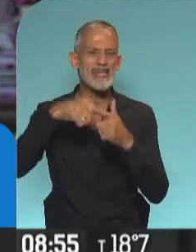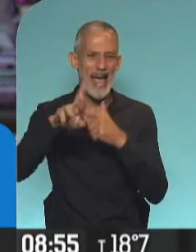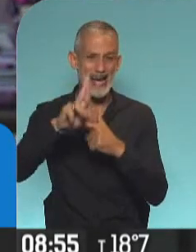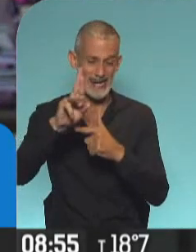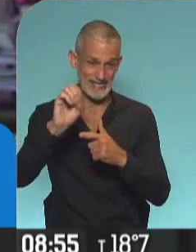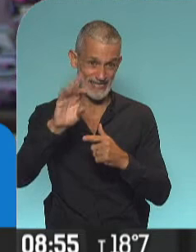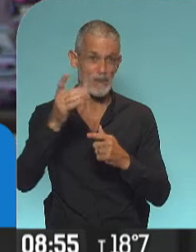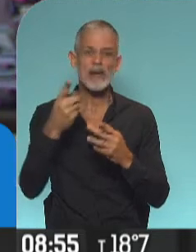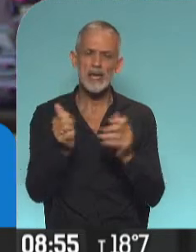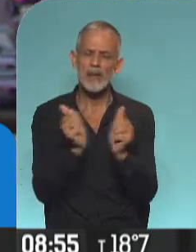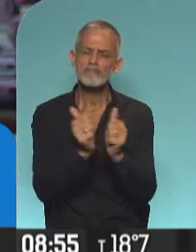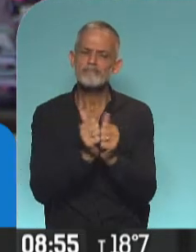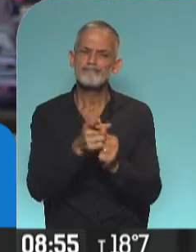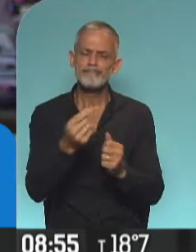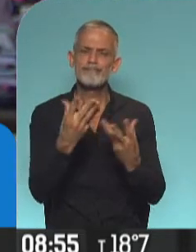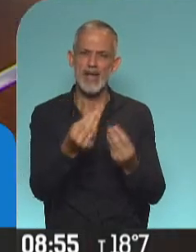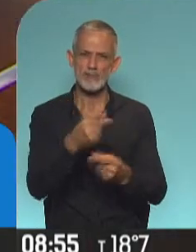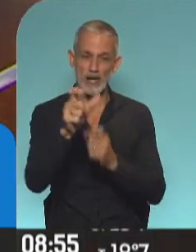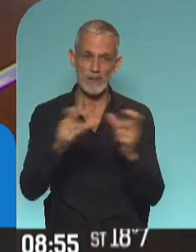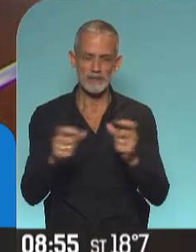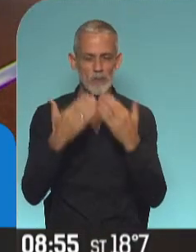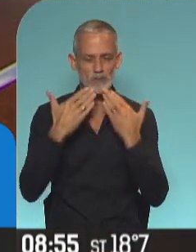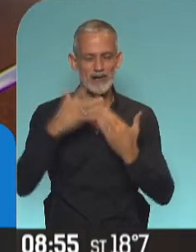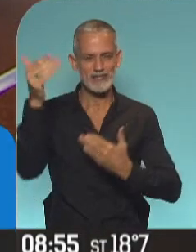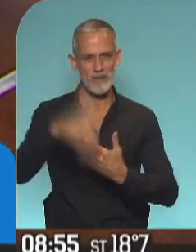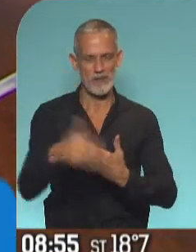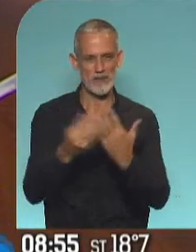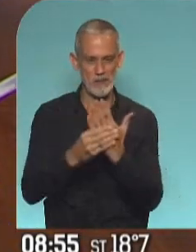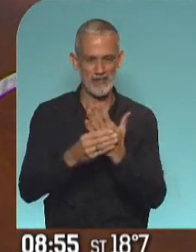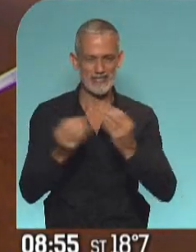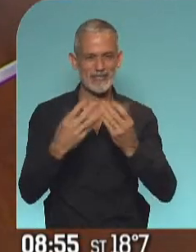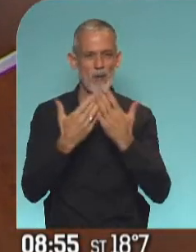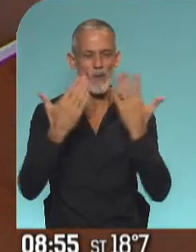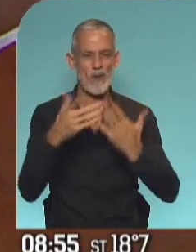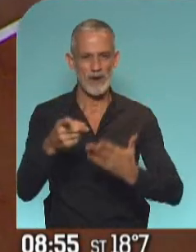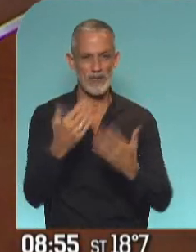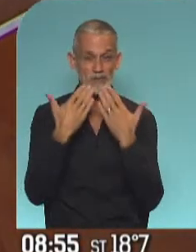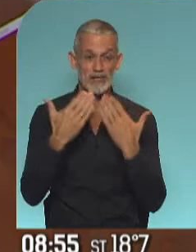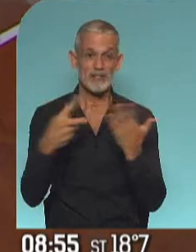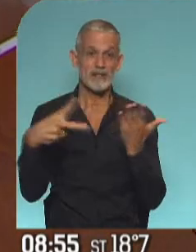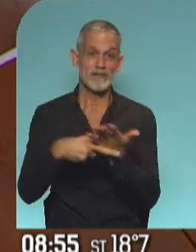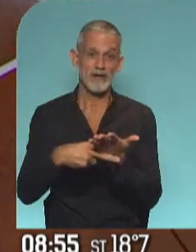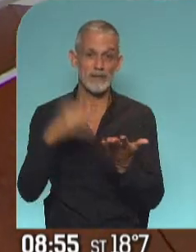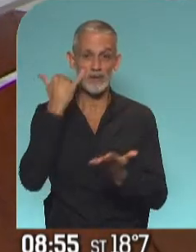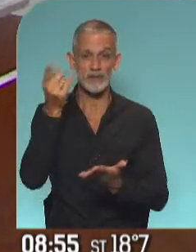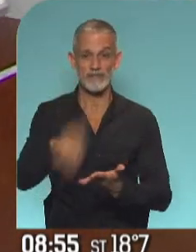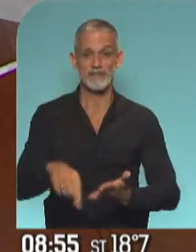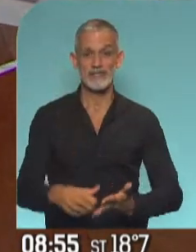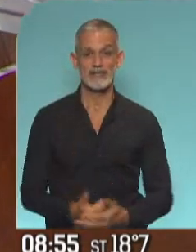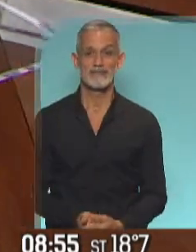a esas violencias extremas a las que haces mención. Gracias, ministra, por haber venido. Que Por tenga favor, buen día. muchas gracias a ustedes. ¿Última pausa? Dale. Vamos.